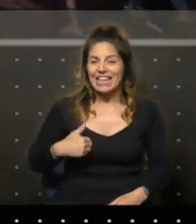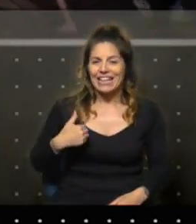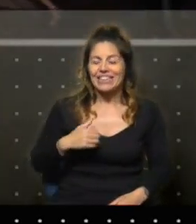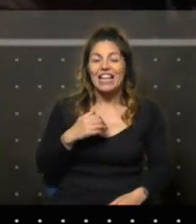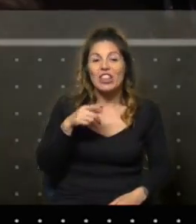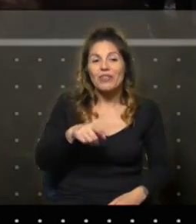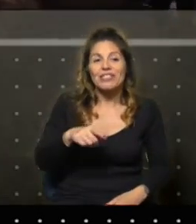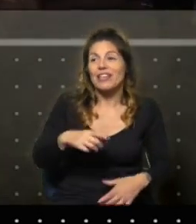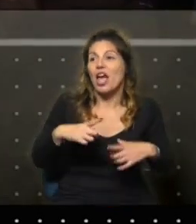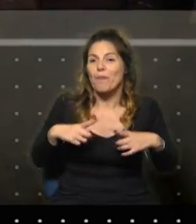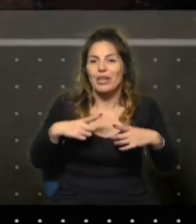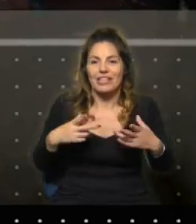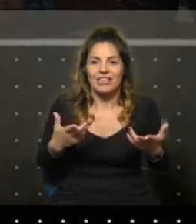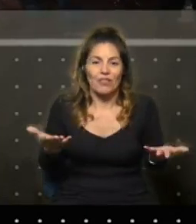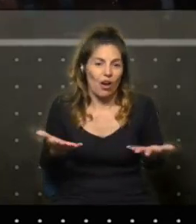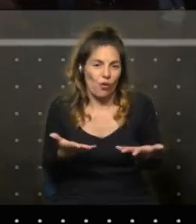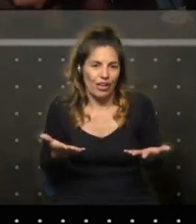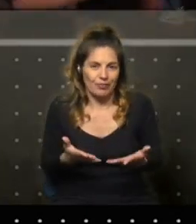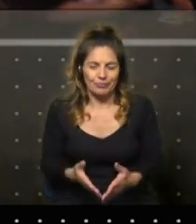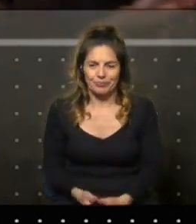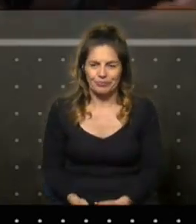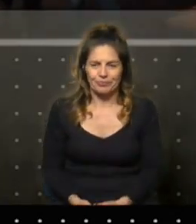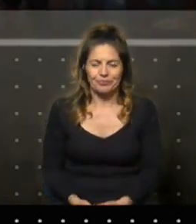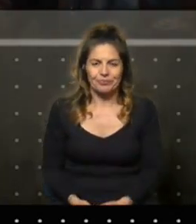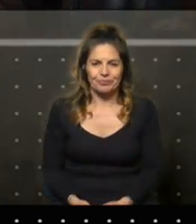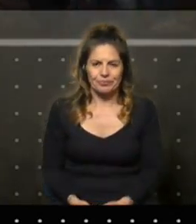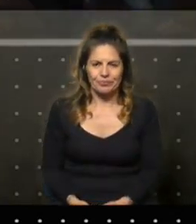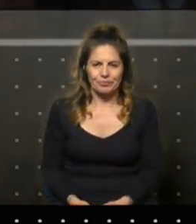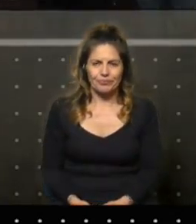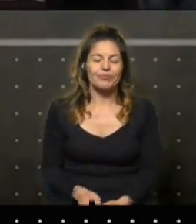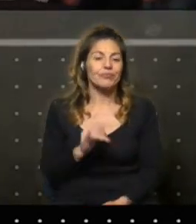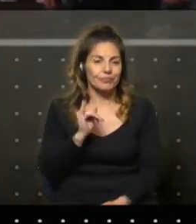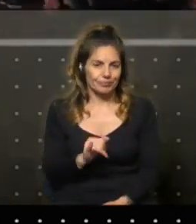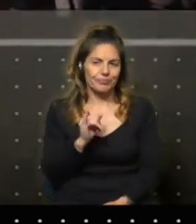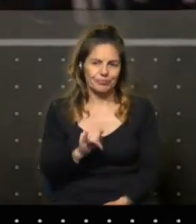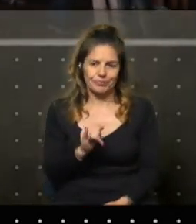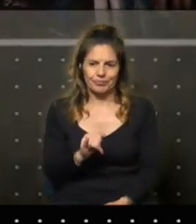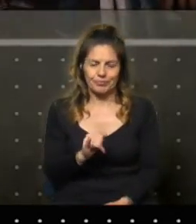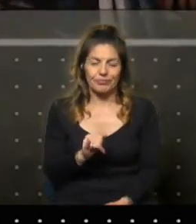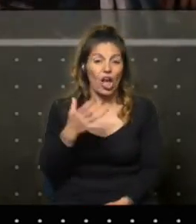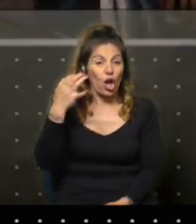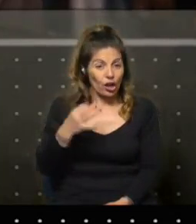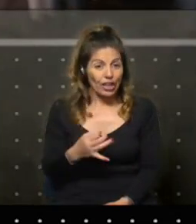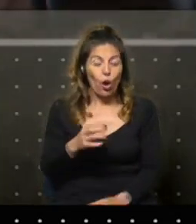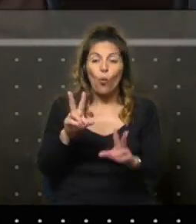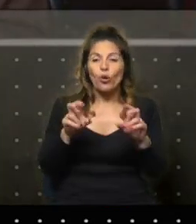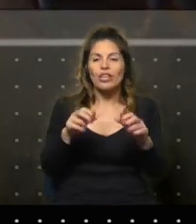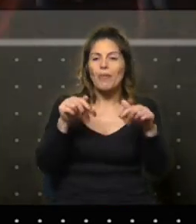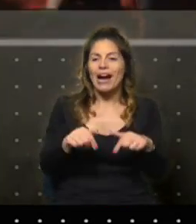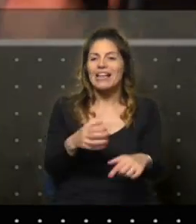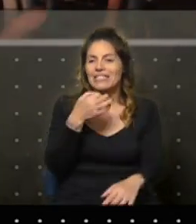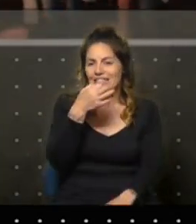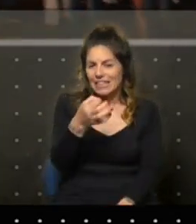imagino ahí la gran expectativa que hay hasta ahora no sin duda y claro yo creo que hay algunos aspectos que acá se